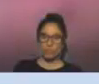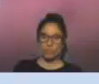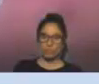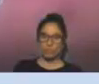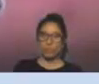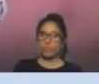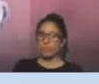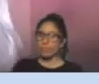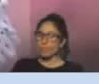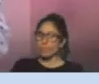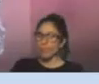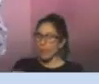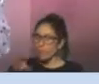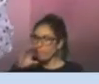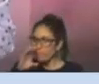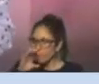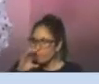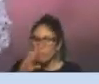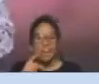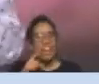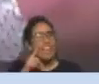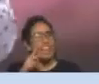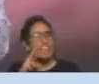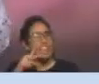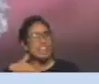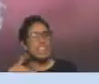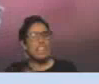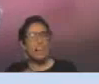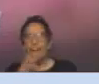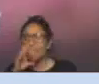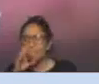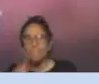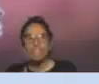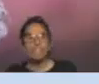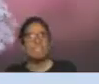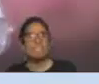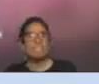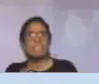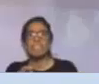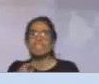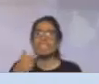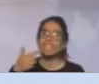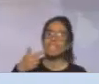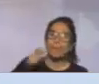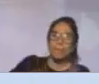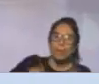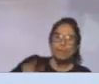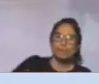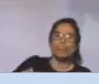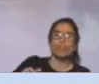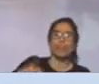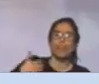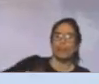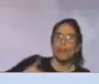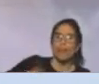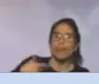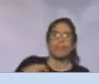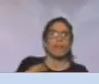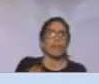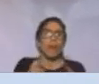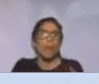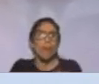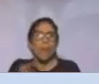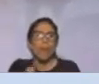Tengo curiosidad, Irina. Realmente quiero saber qué buscamos los argentinos, las argentinas en Internet. ¿Qué queremos saber de los candidatos